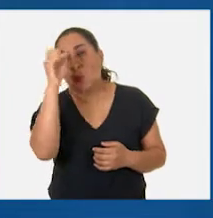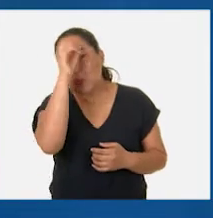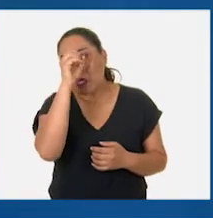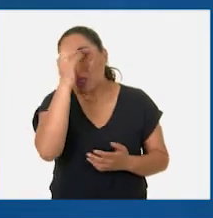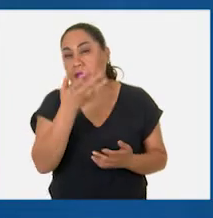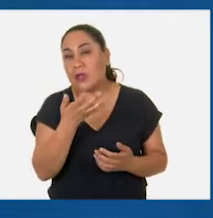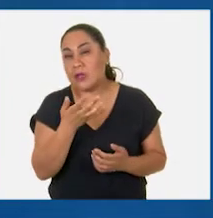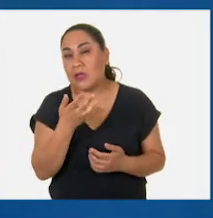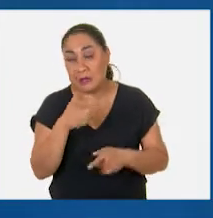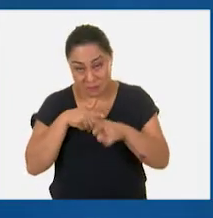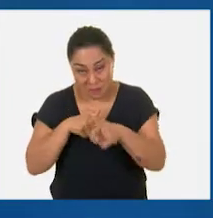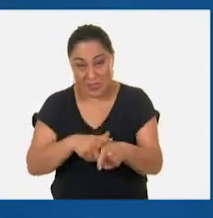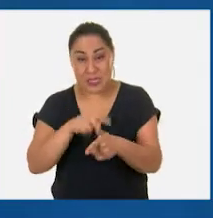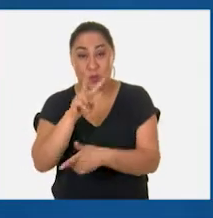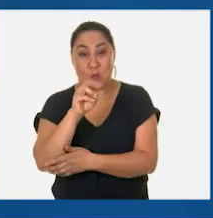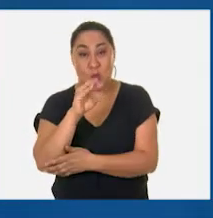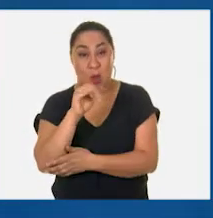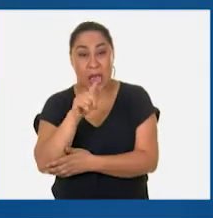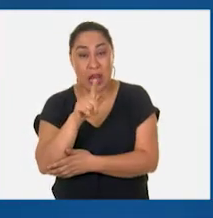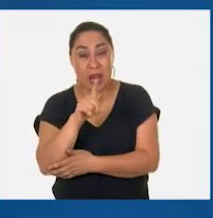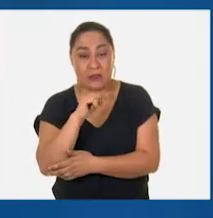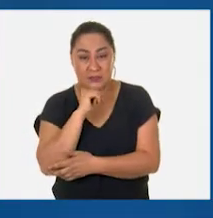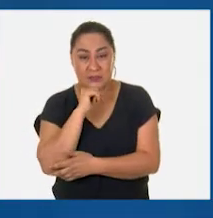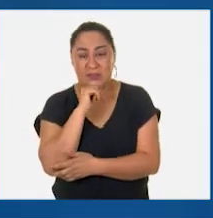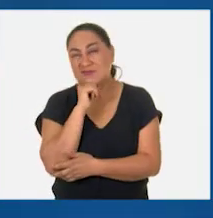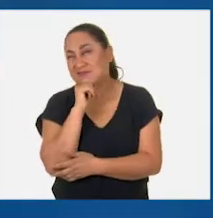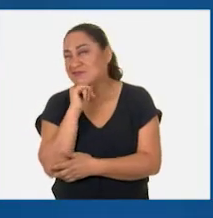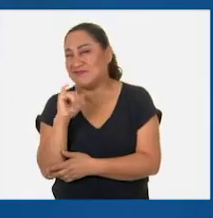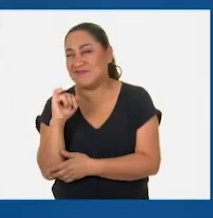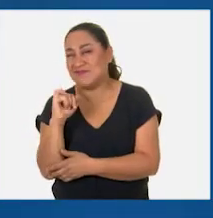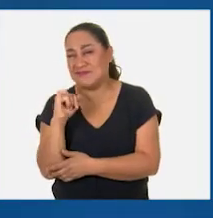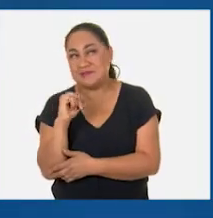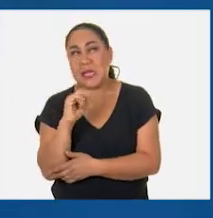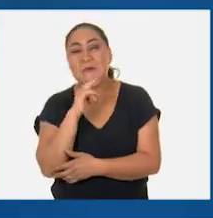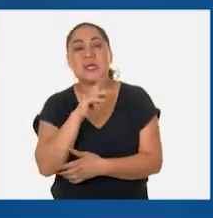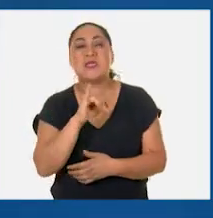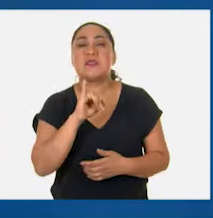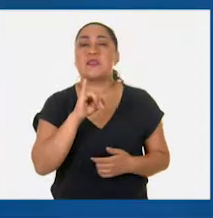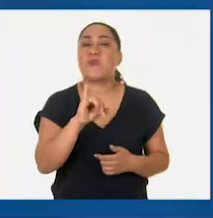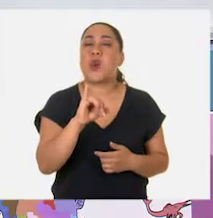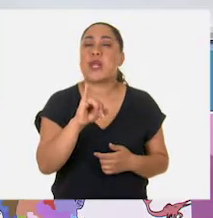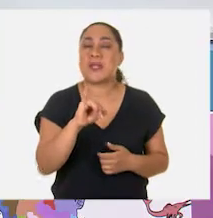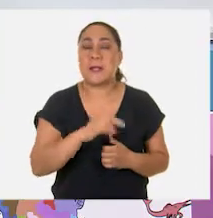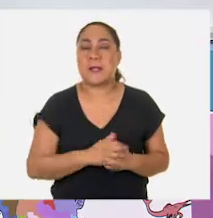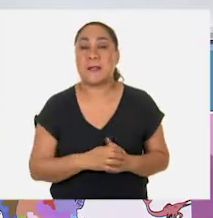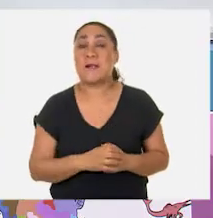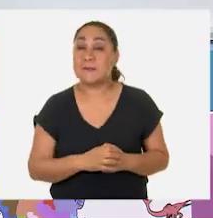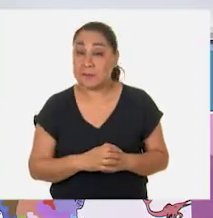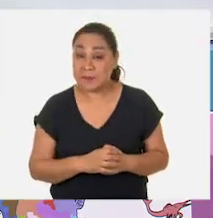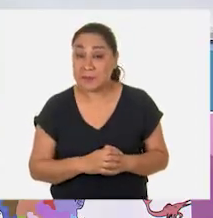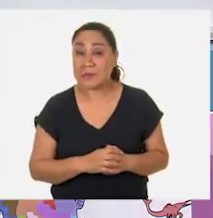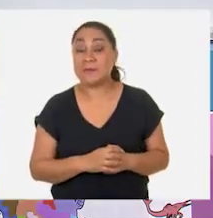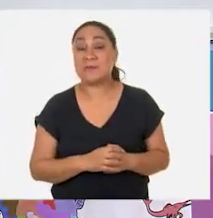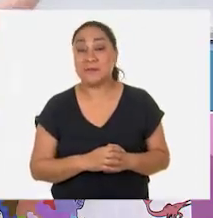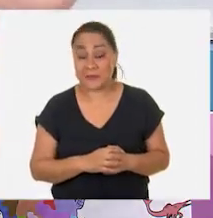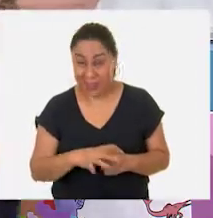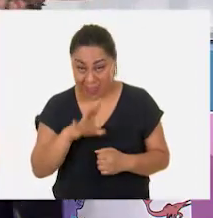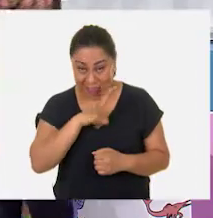¿Vamos por otra vocal? Yo creo que sí, ¿no? A ver, maestra, voy a escoger la I. Lo estás haciendo muy bien, Juan Carlos. Aquí